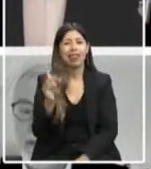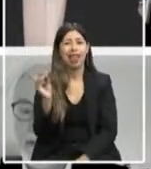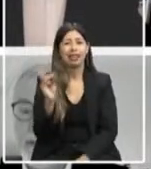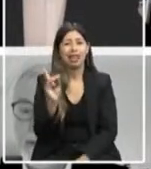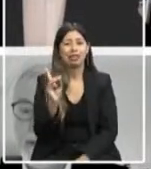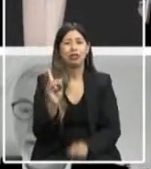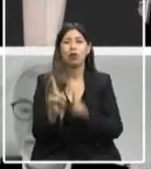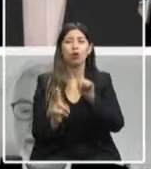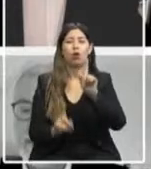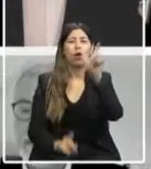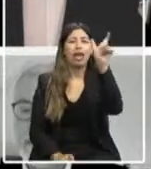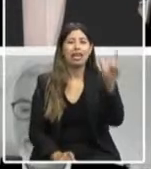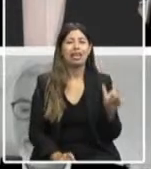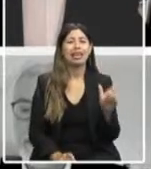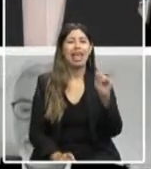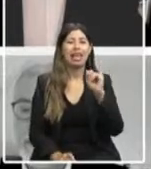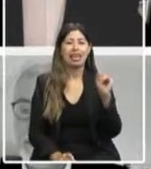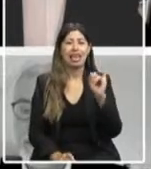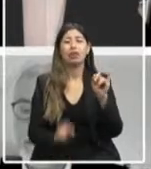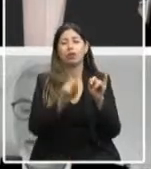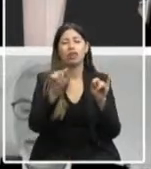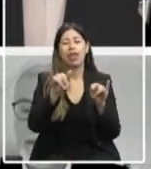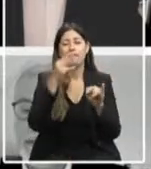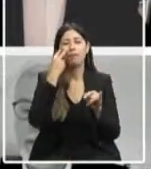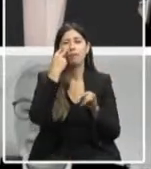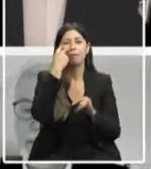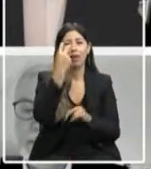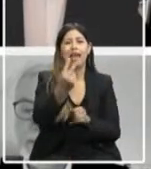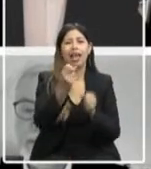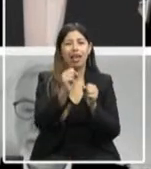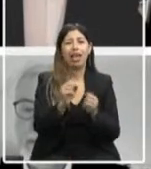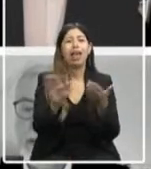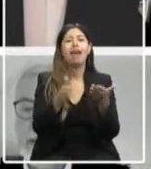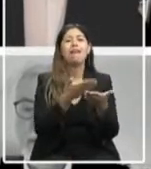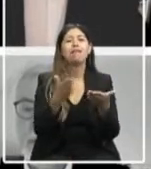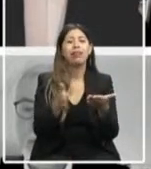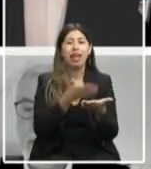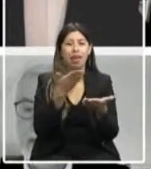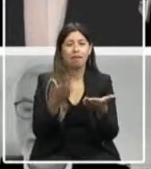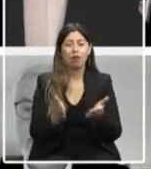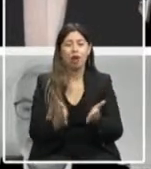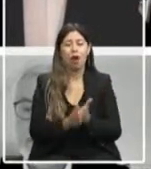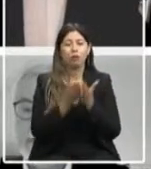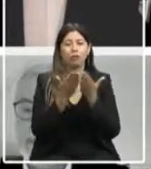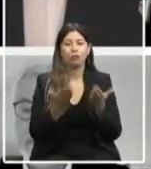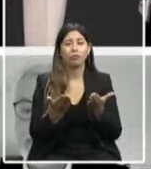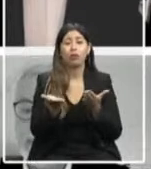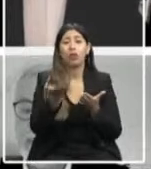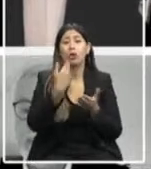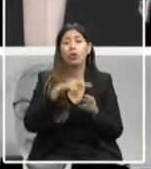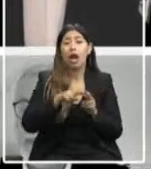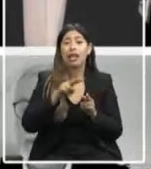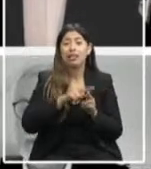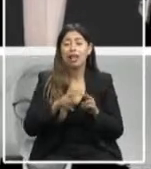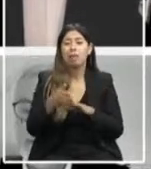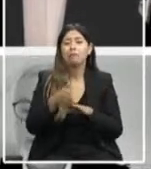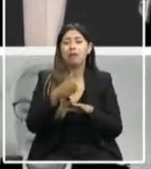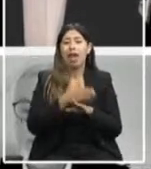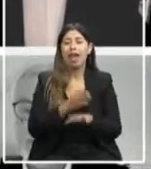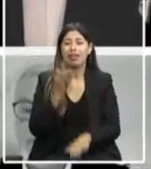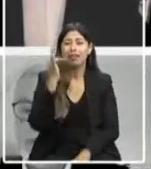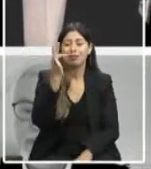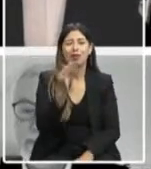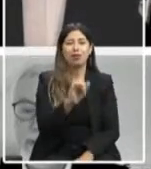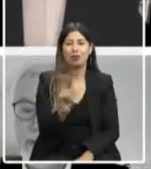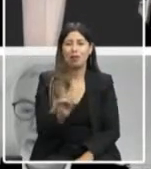Esto lo podrán ver con más tiempo en el libro. No hacemos predicciones, sino